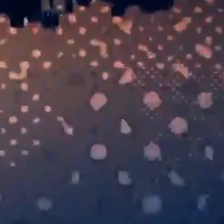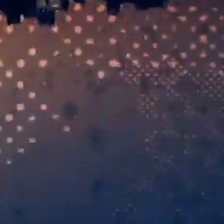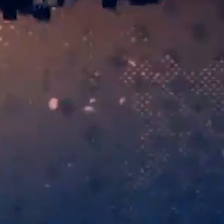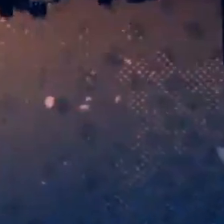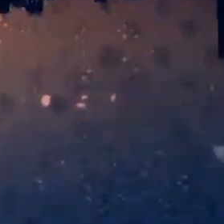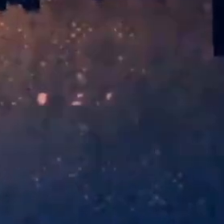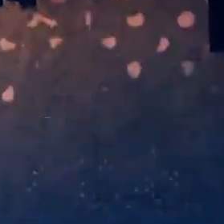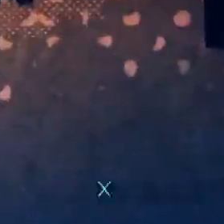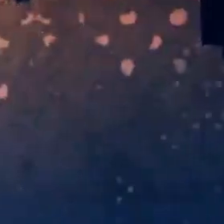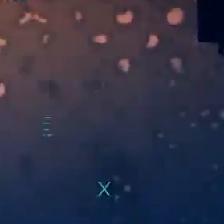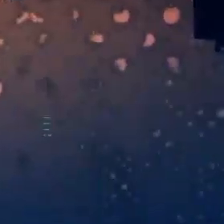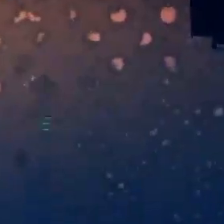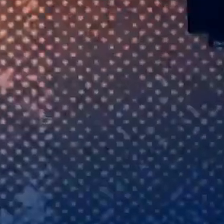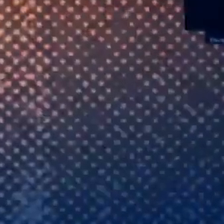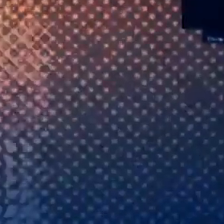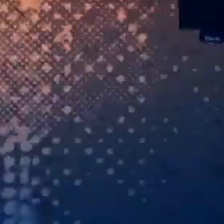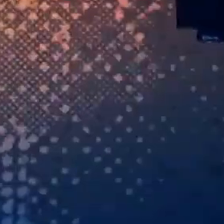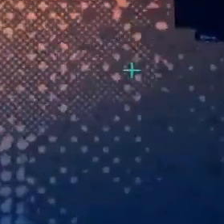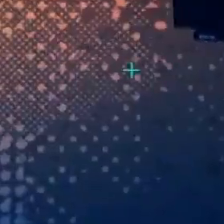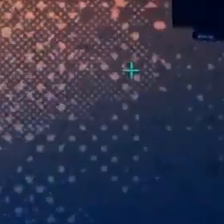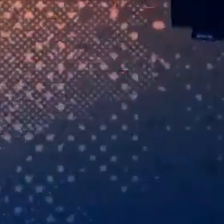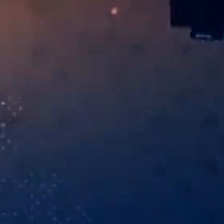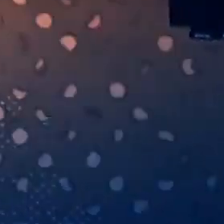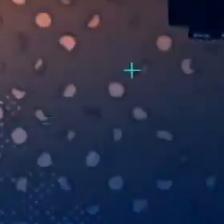entiende. Todo lo mejor que